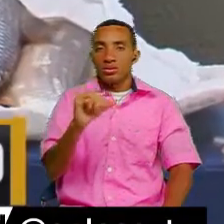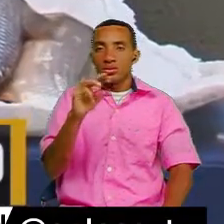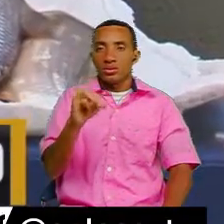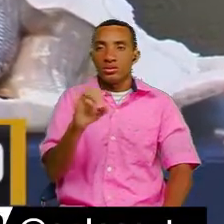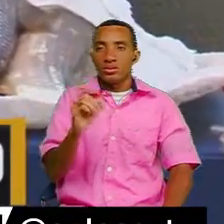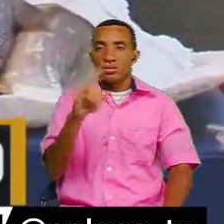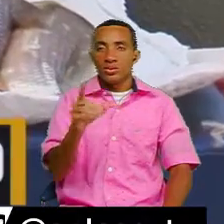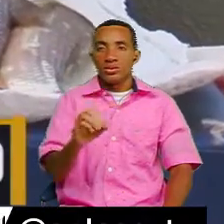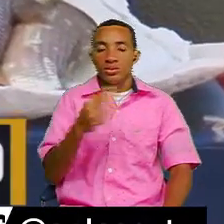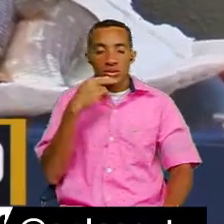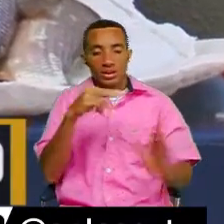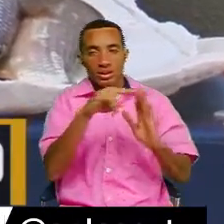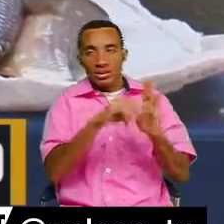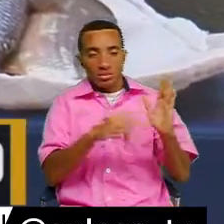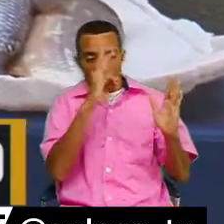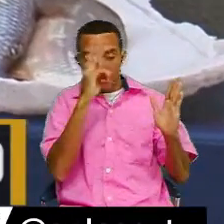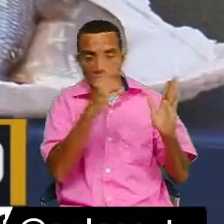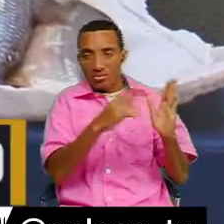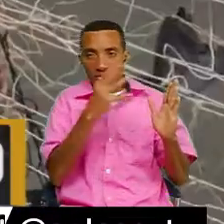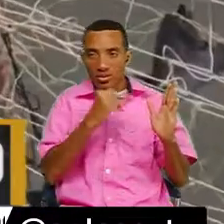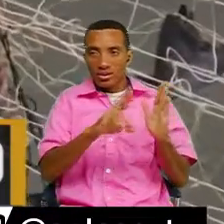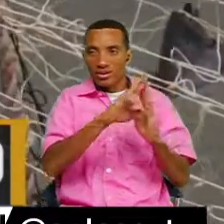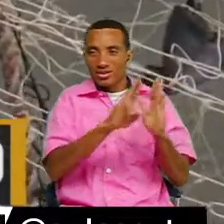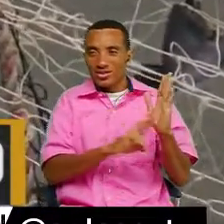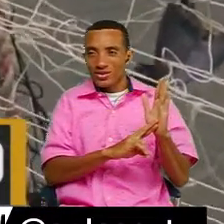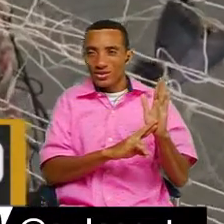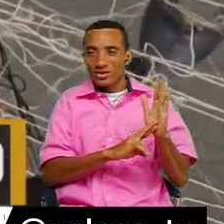por el no cumplimiento a la resolución